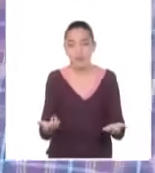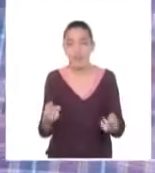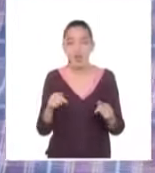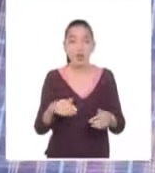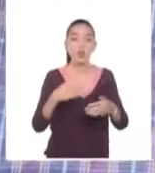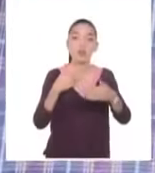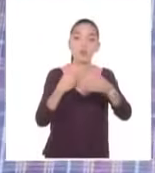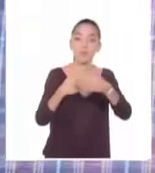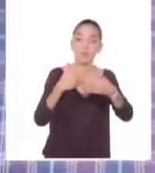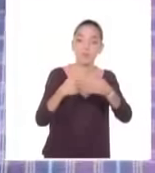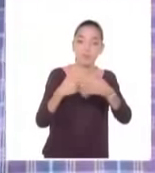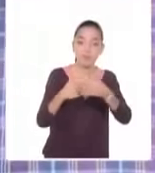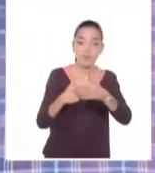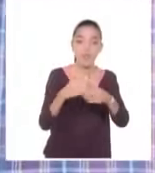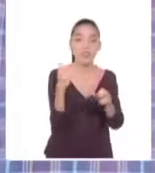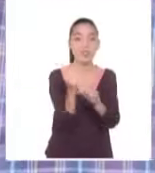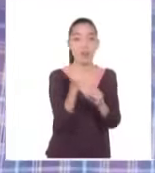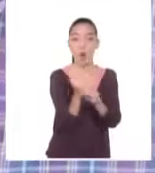el mismo trabajo. Pero ahora